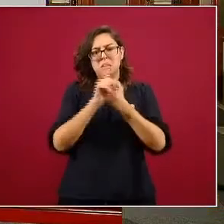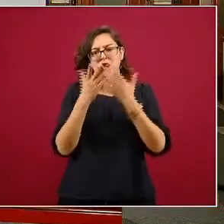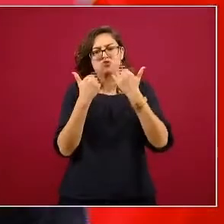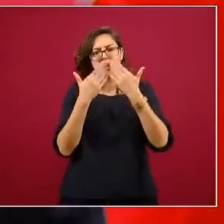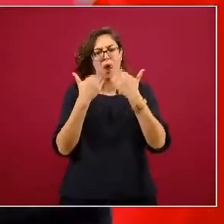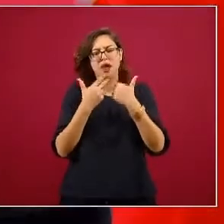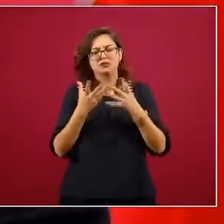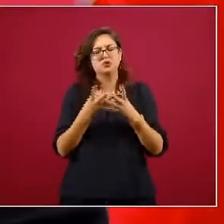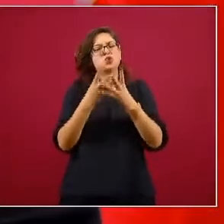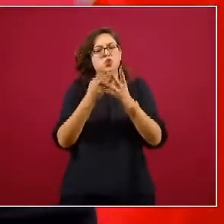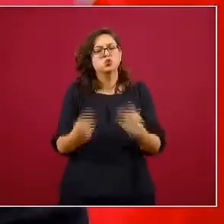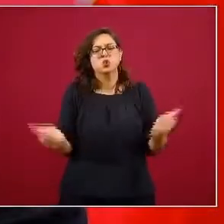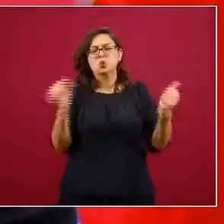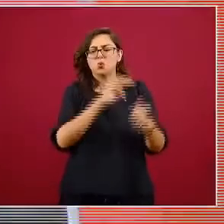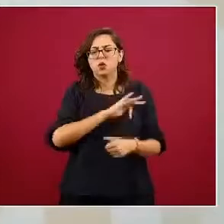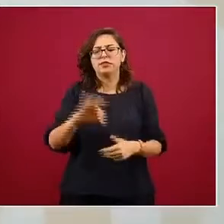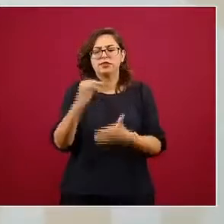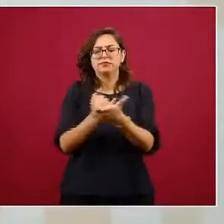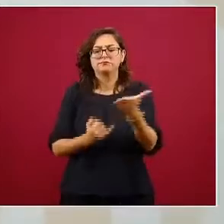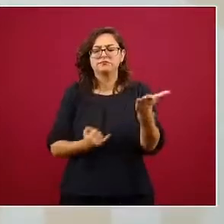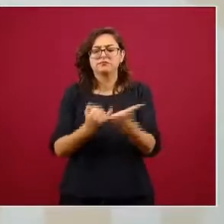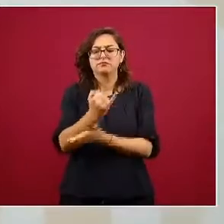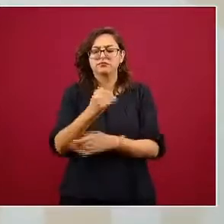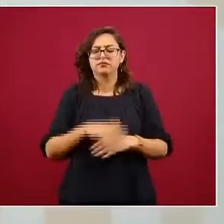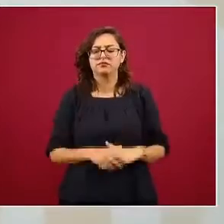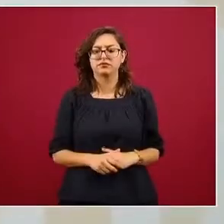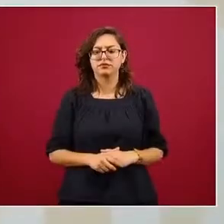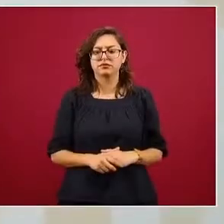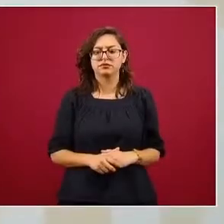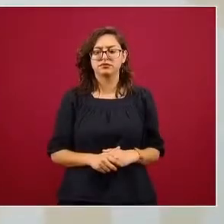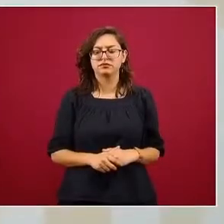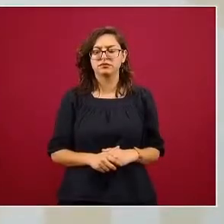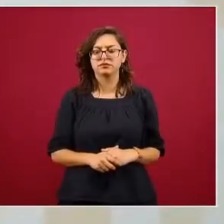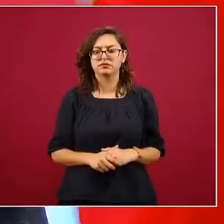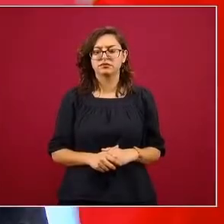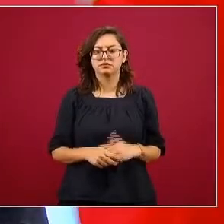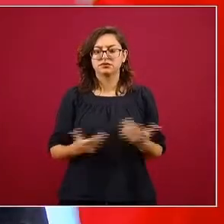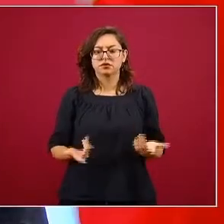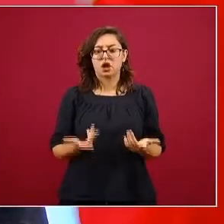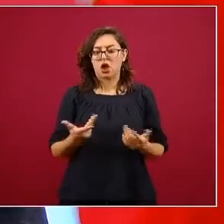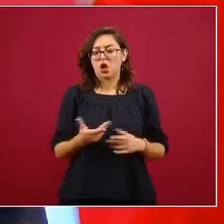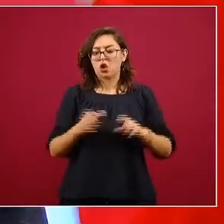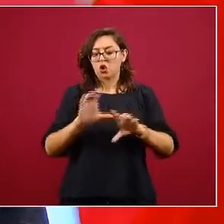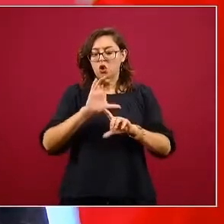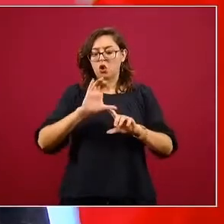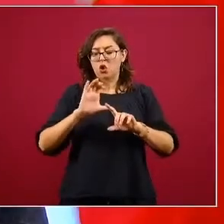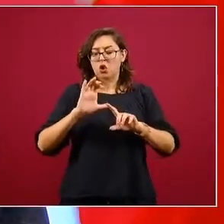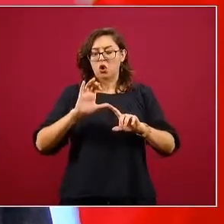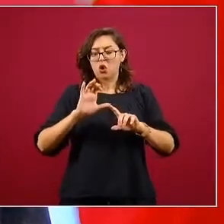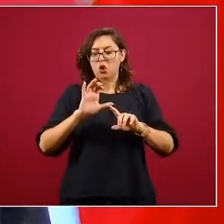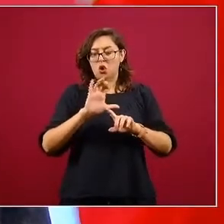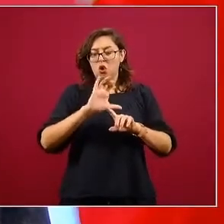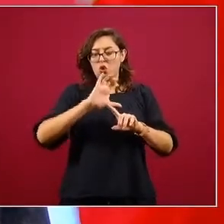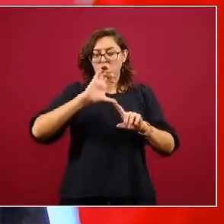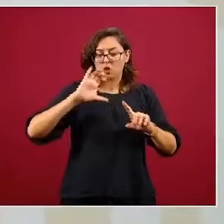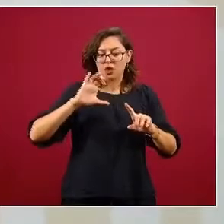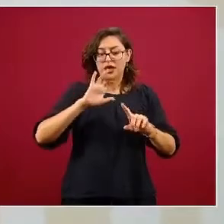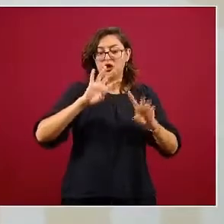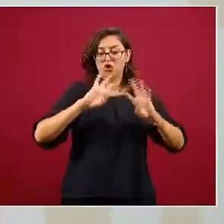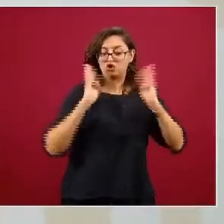que consiste en sesionar con la Comisión de Salud Pública del Consejo Nacional de